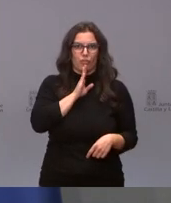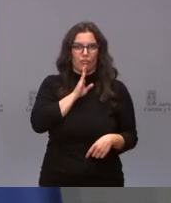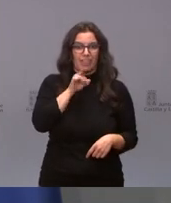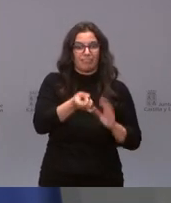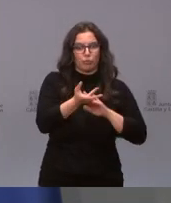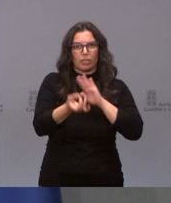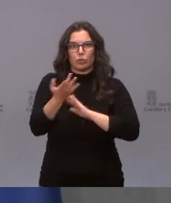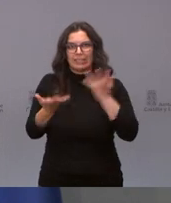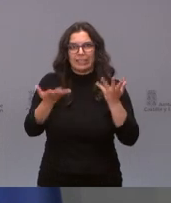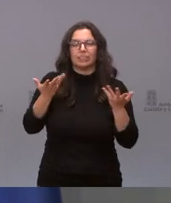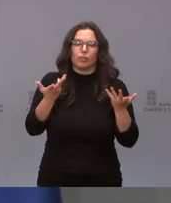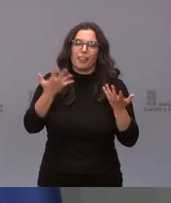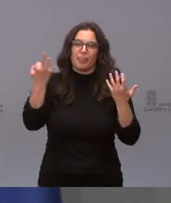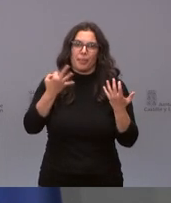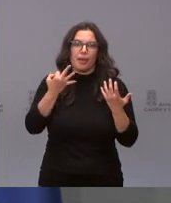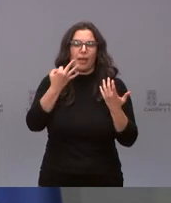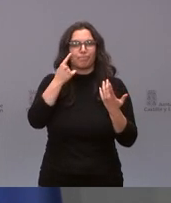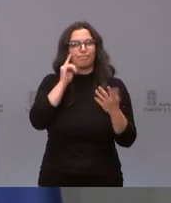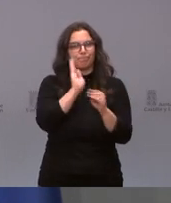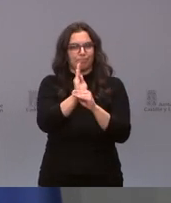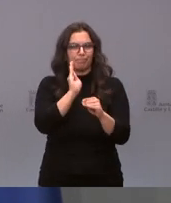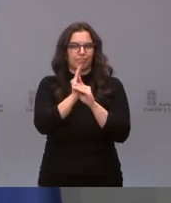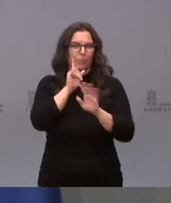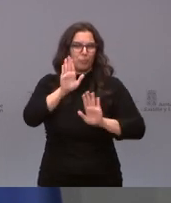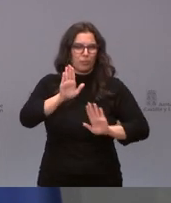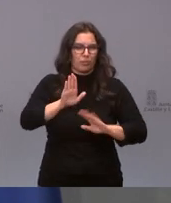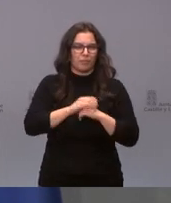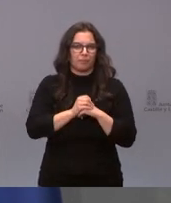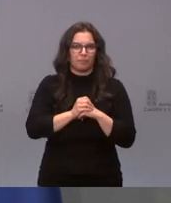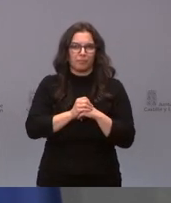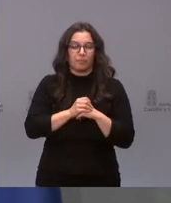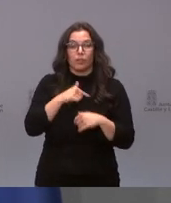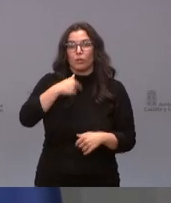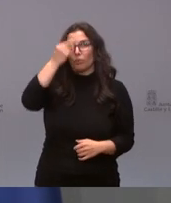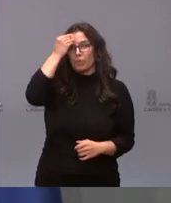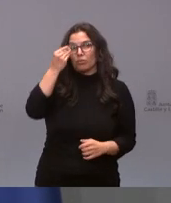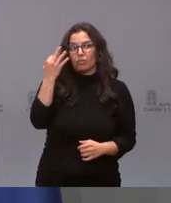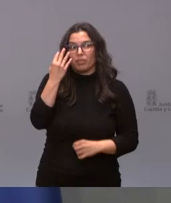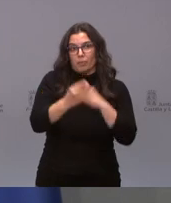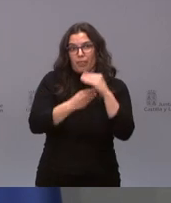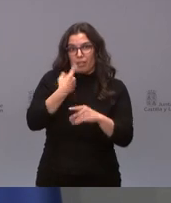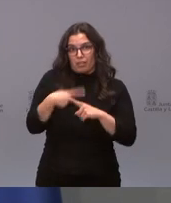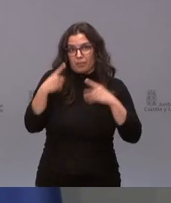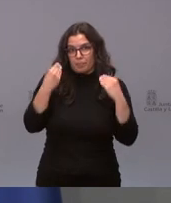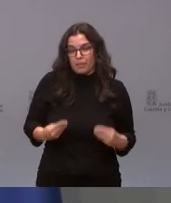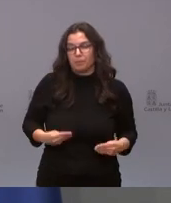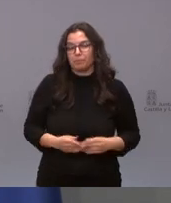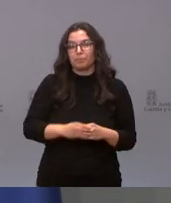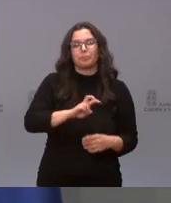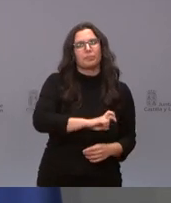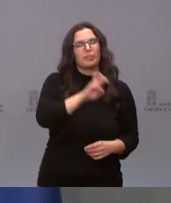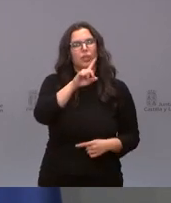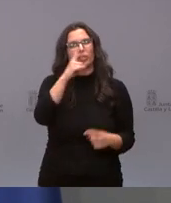con lo cual yo creo que hay que ser muy cautelosos y yo creo que hay que hacer las cosas bien y luego la otra